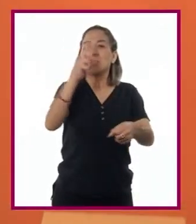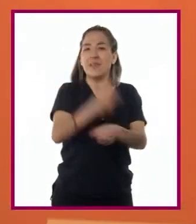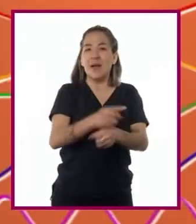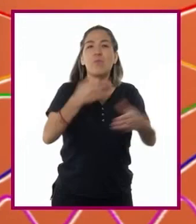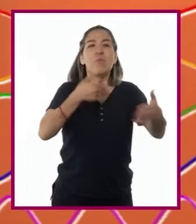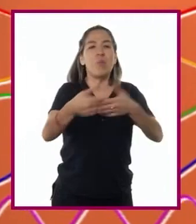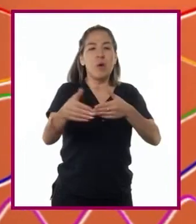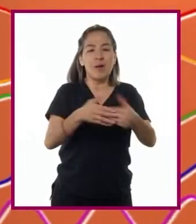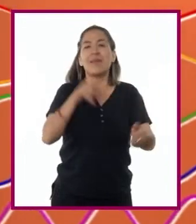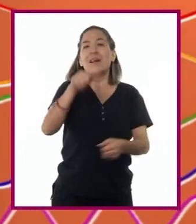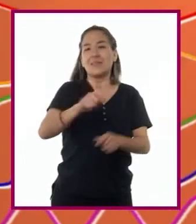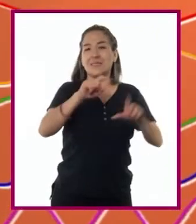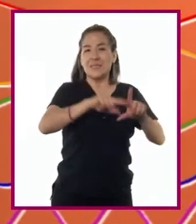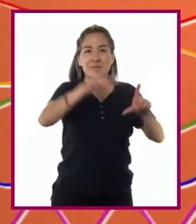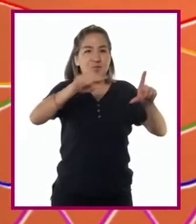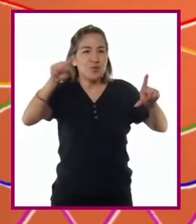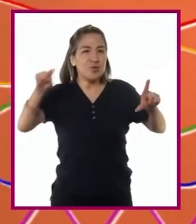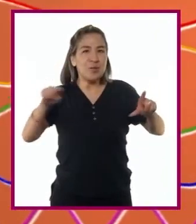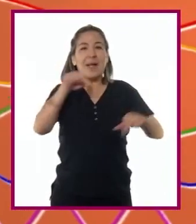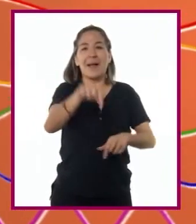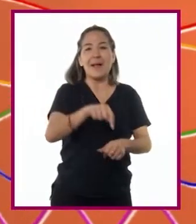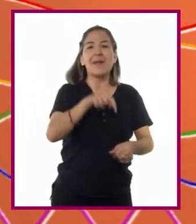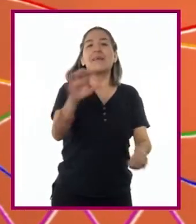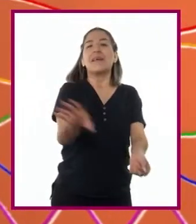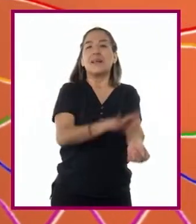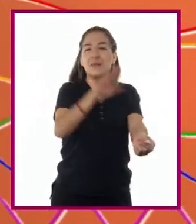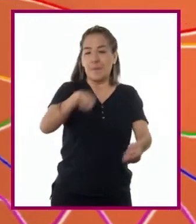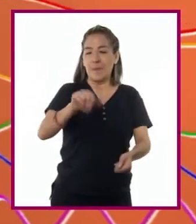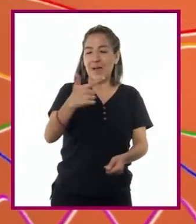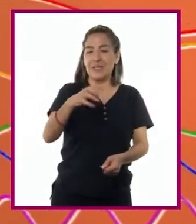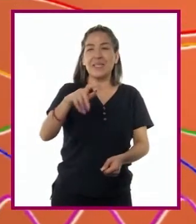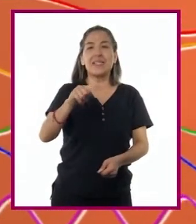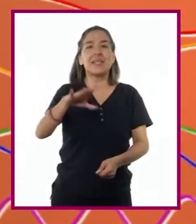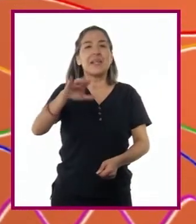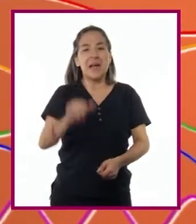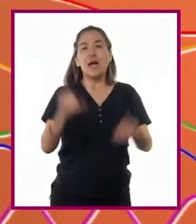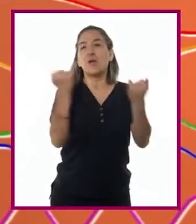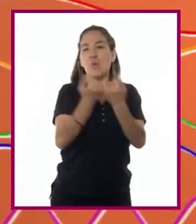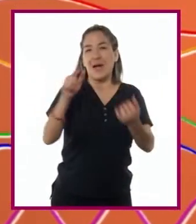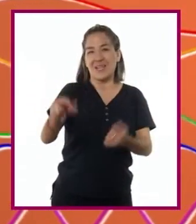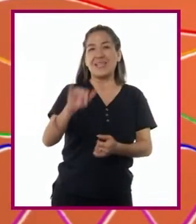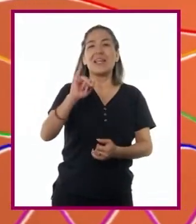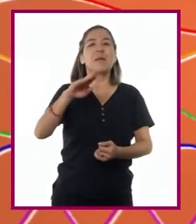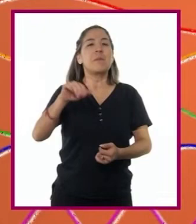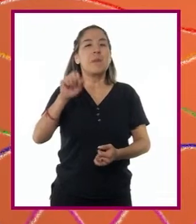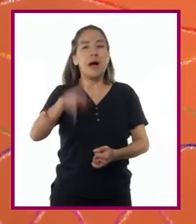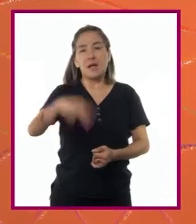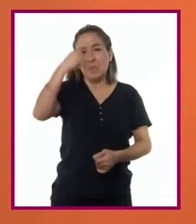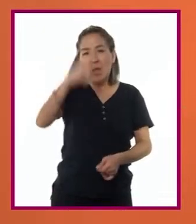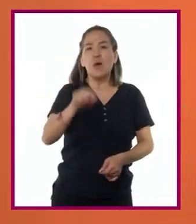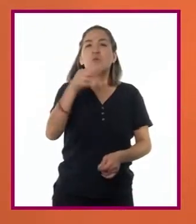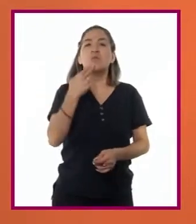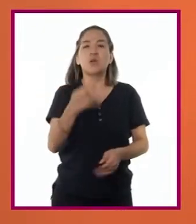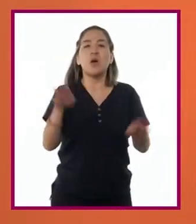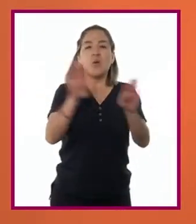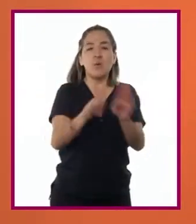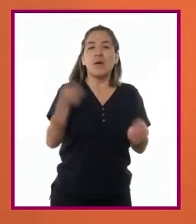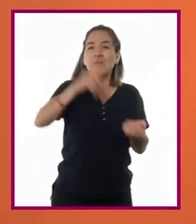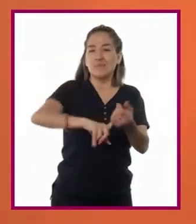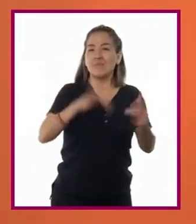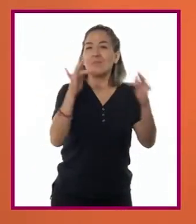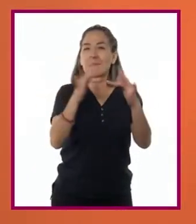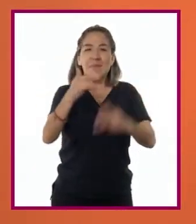del uso de las ondas electromagnéticas y de imanes en el funcionamiento de aparatos de comunicación y de diagnósticos